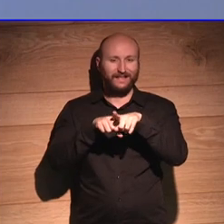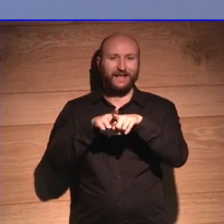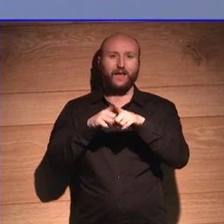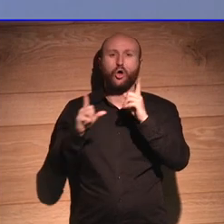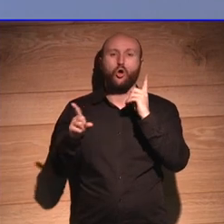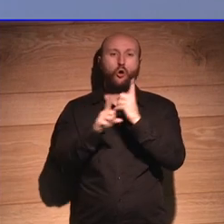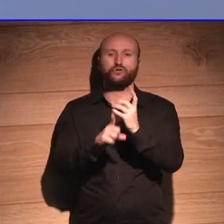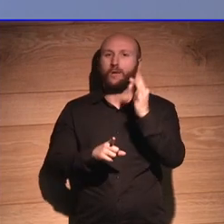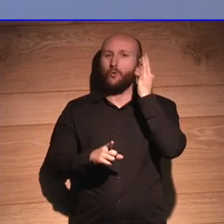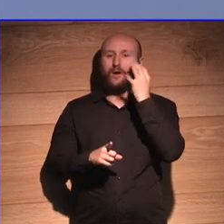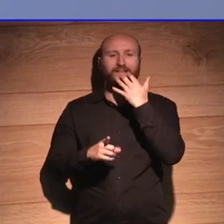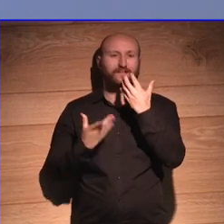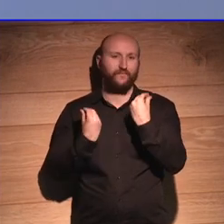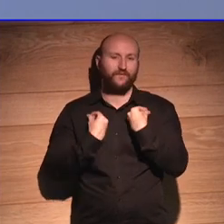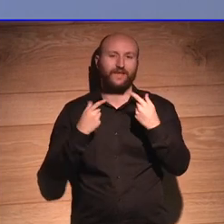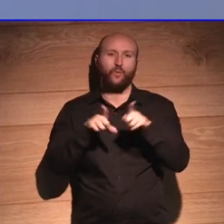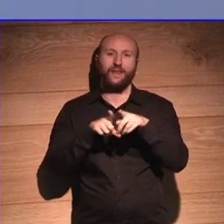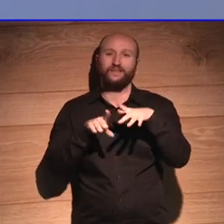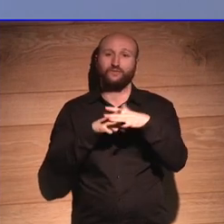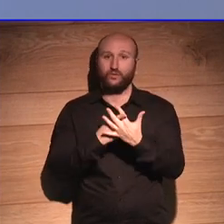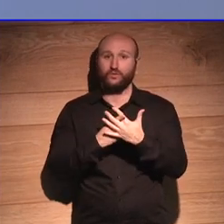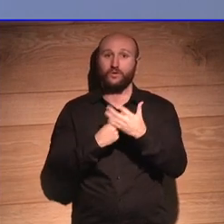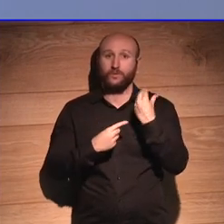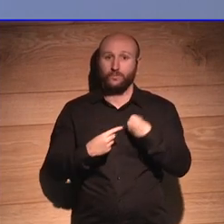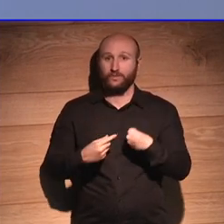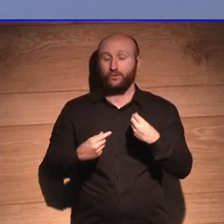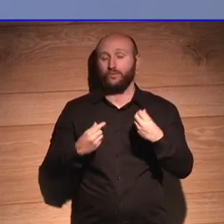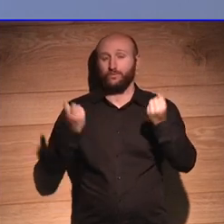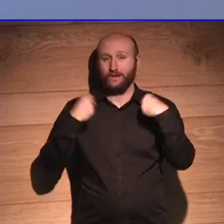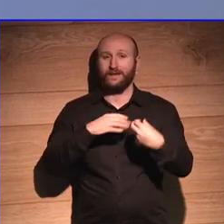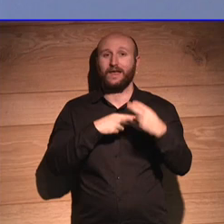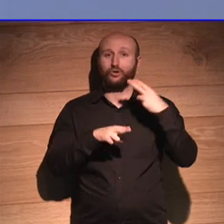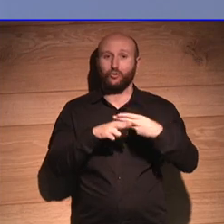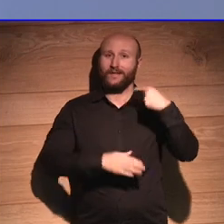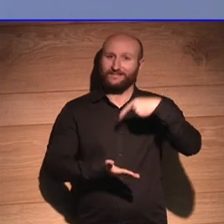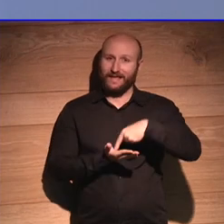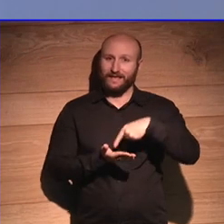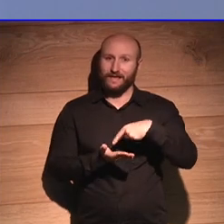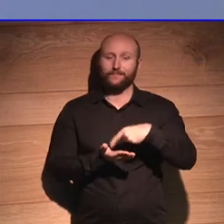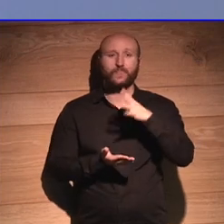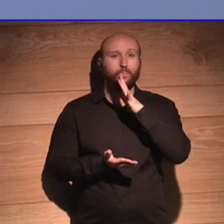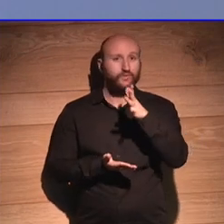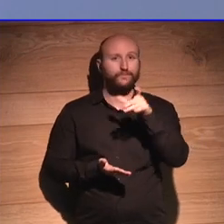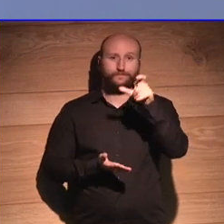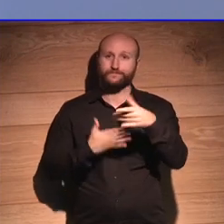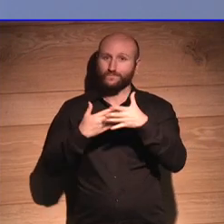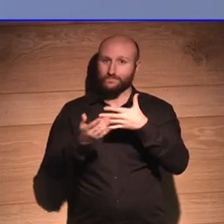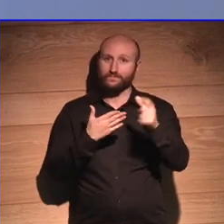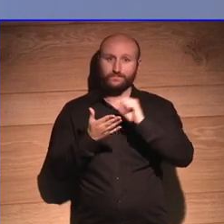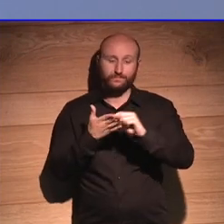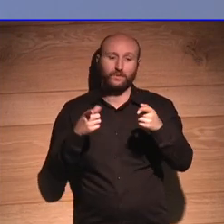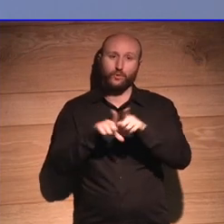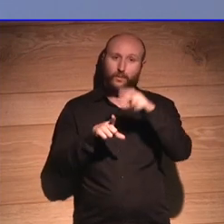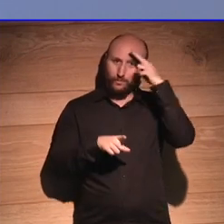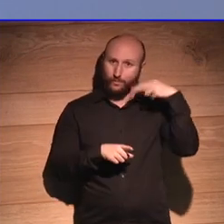cualquier mujer que viviera en las circunstancias que la propia bbk de roma' le exigía por ello tanto la compositora como sus propios padres